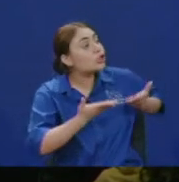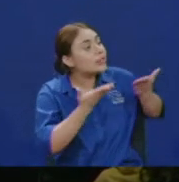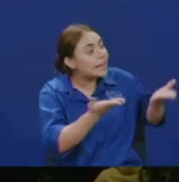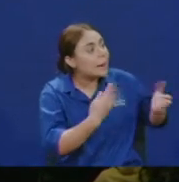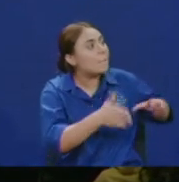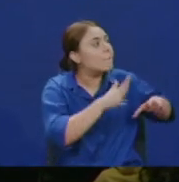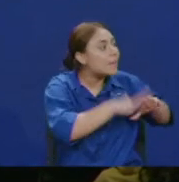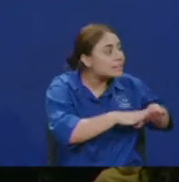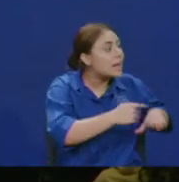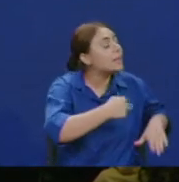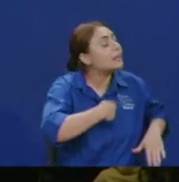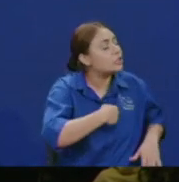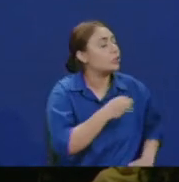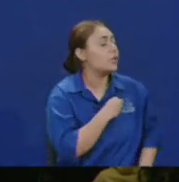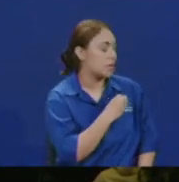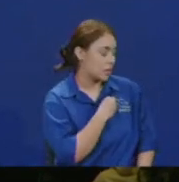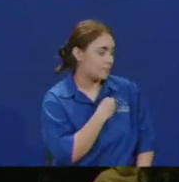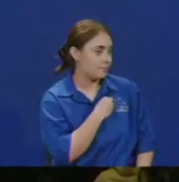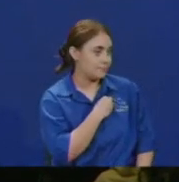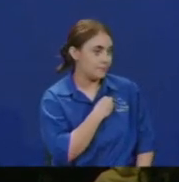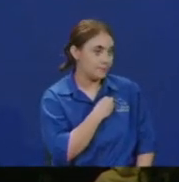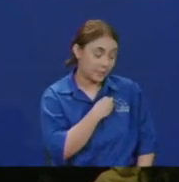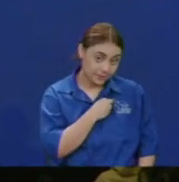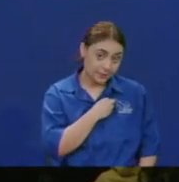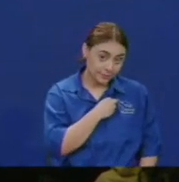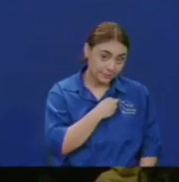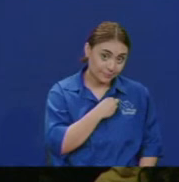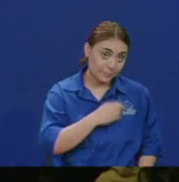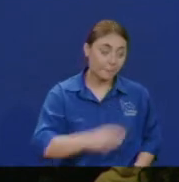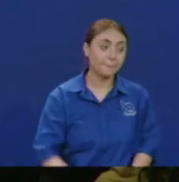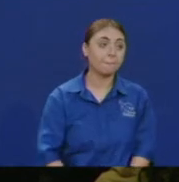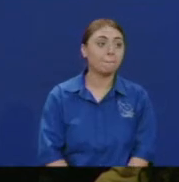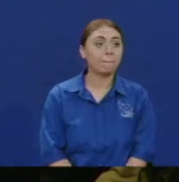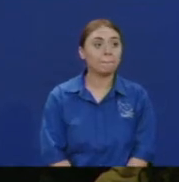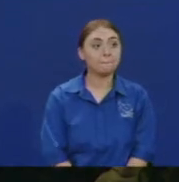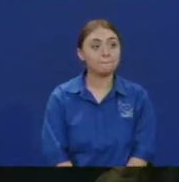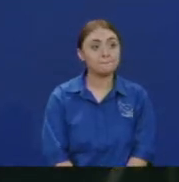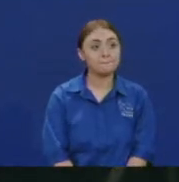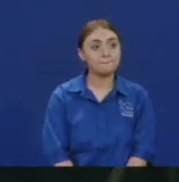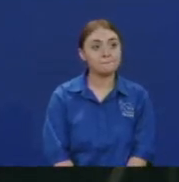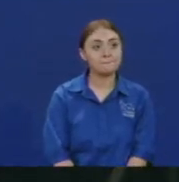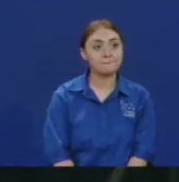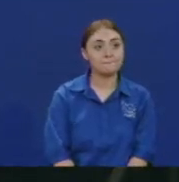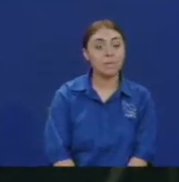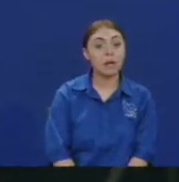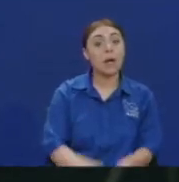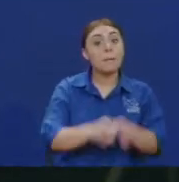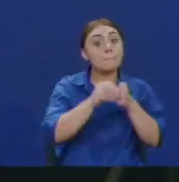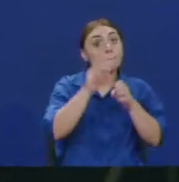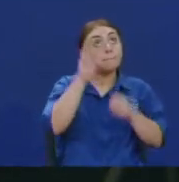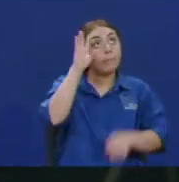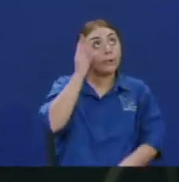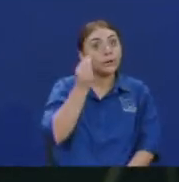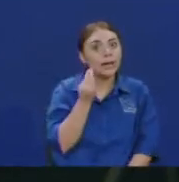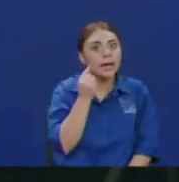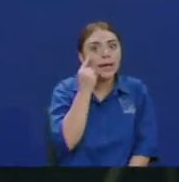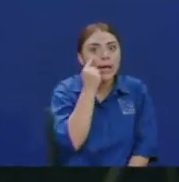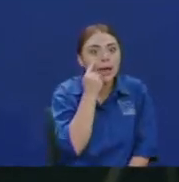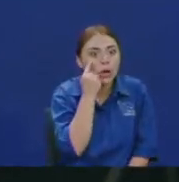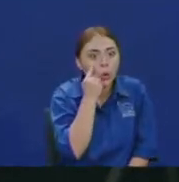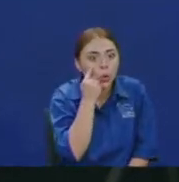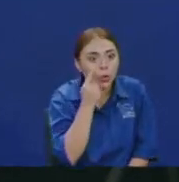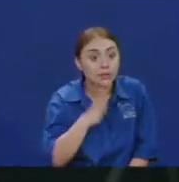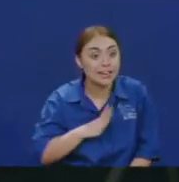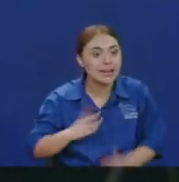Le dice, pero fíjate, oye, puedo hacer lo que yo quiera con lo que es mío. O tu ojo es malo, porque yo soy